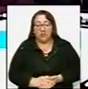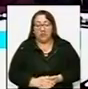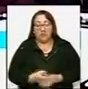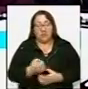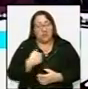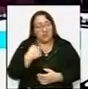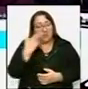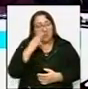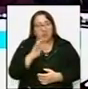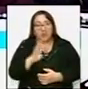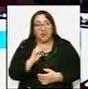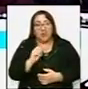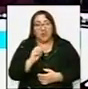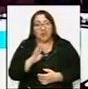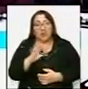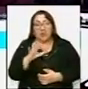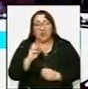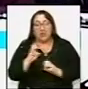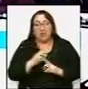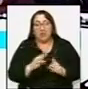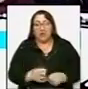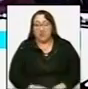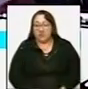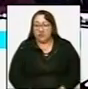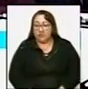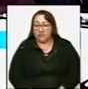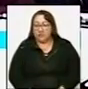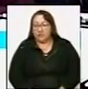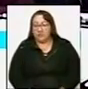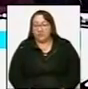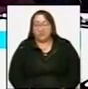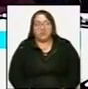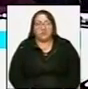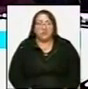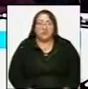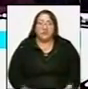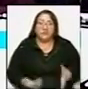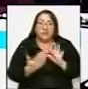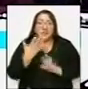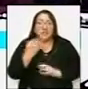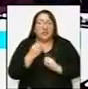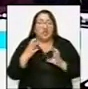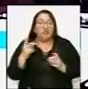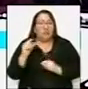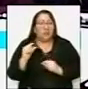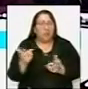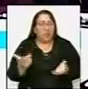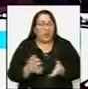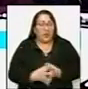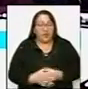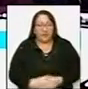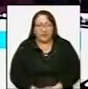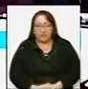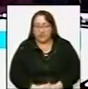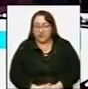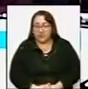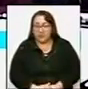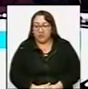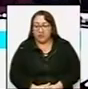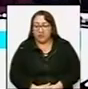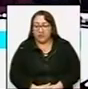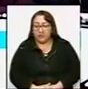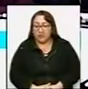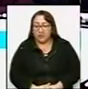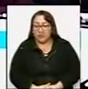Yo me iría a 40 o 45 días, pero 15 días es muy poco como para que los partidos puedan reaccionar